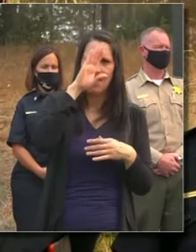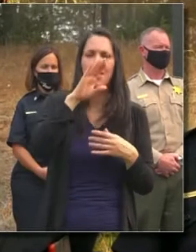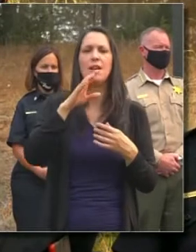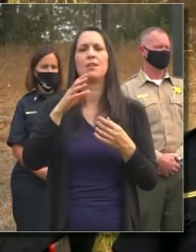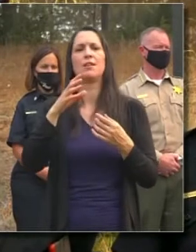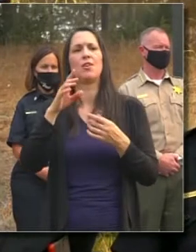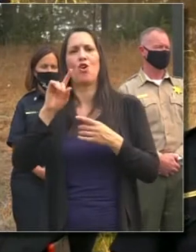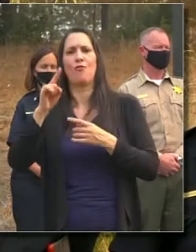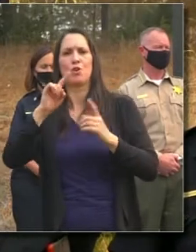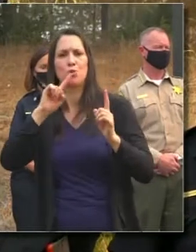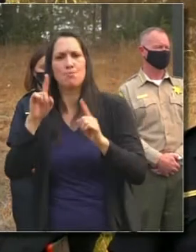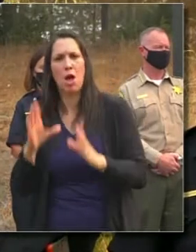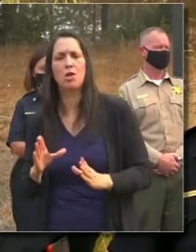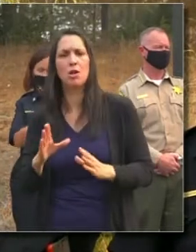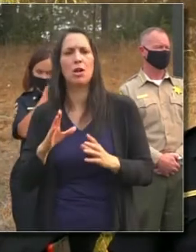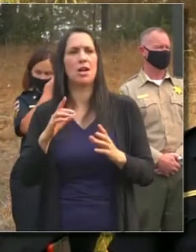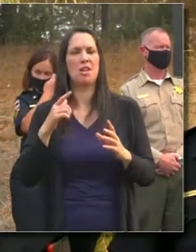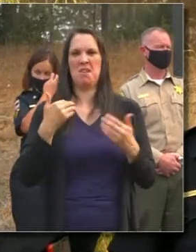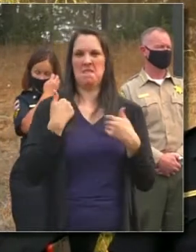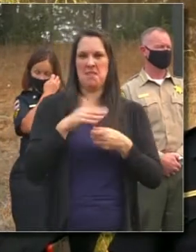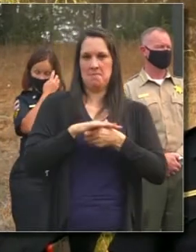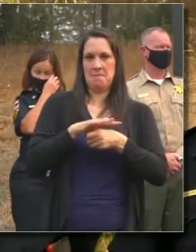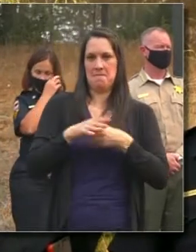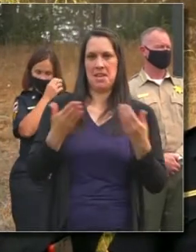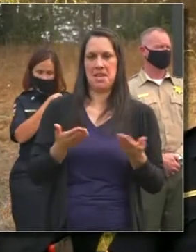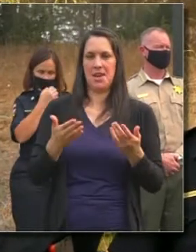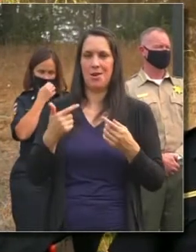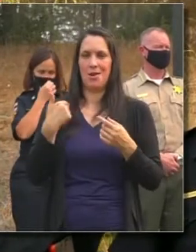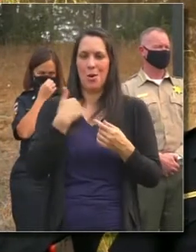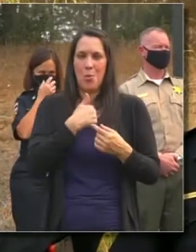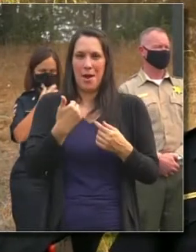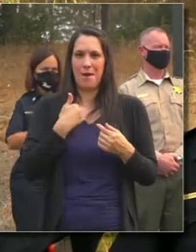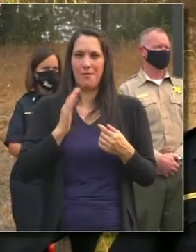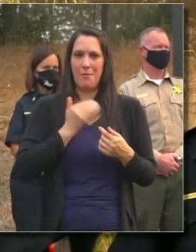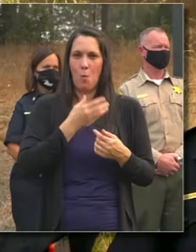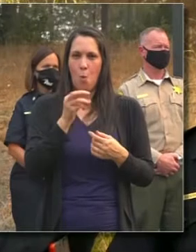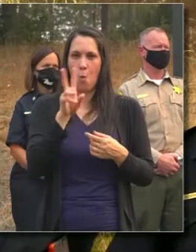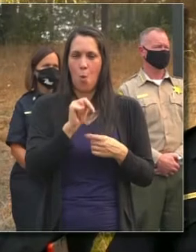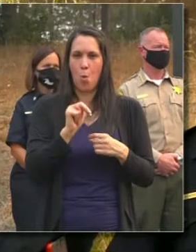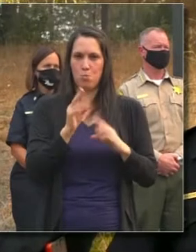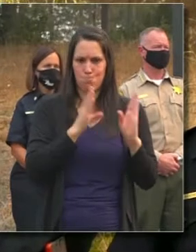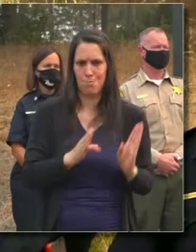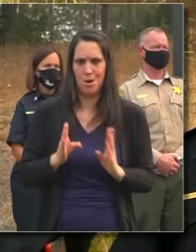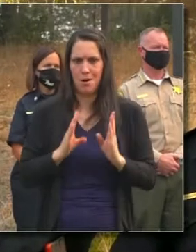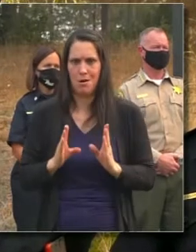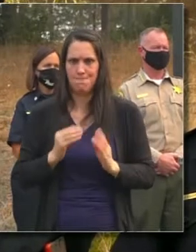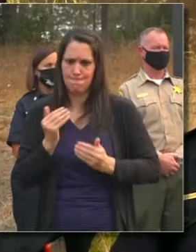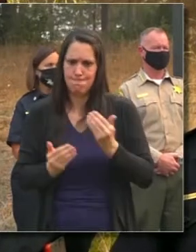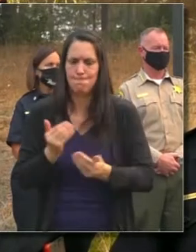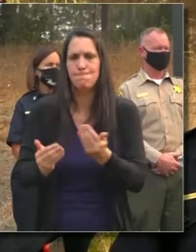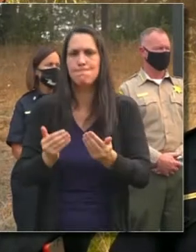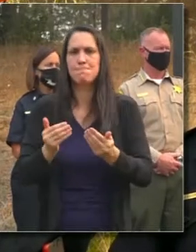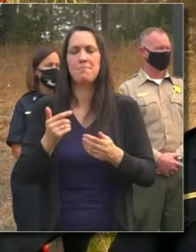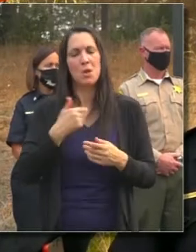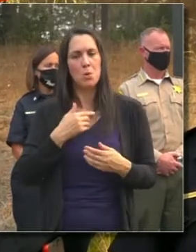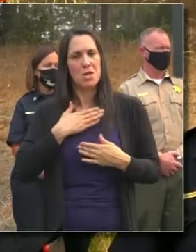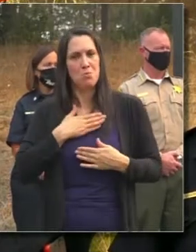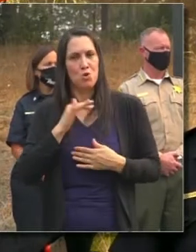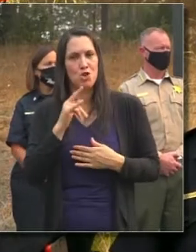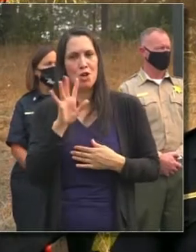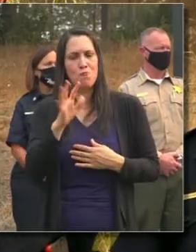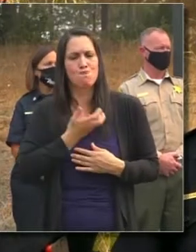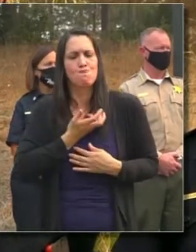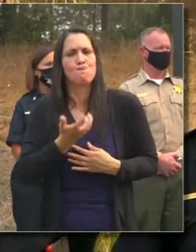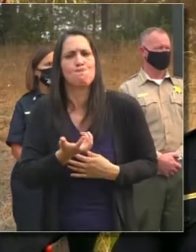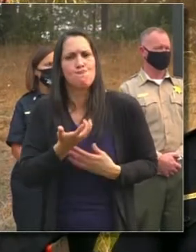socorristas en la industria somos autosuficientes y de una manera muy metódica pero agradecemos agradecemos la intención también